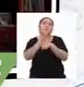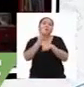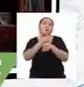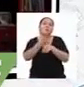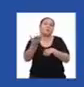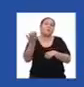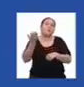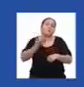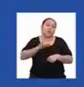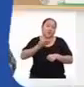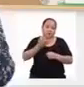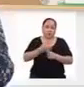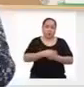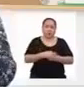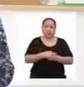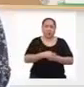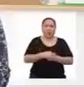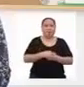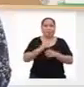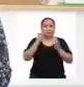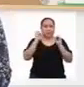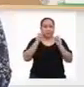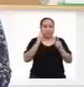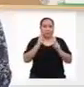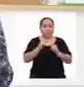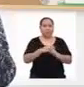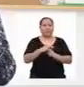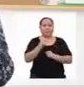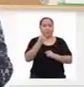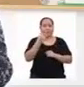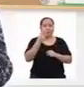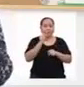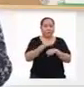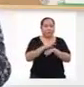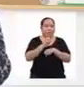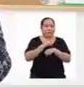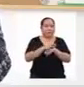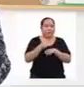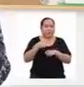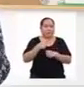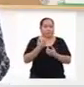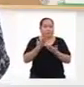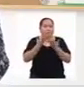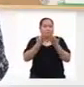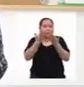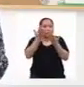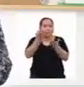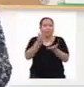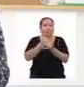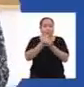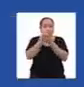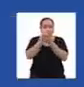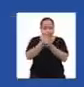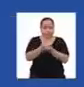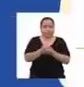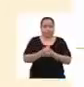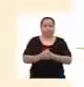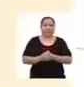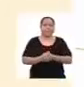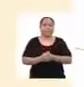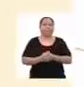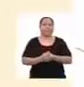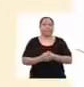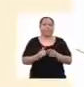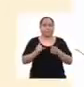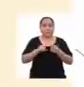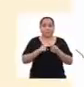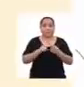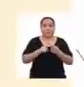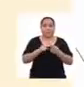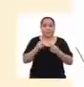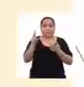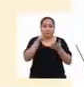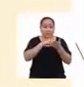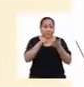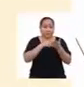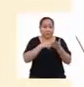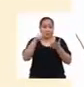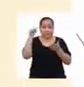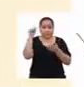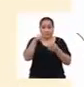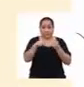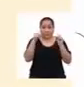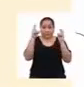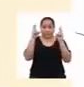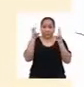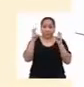podrían brindar? Bien, algunos consejos que te pueden ser de utilidad son: 1. Lee sobre el